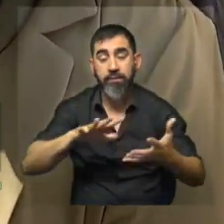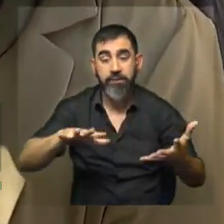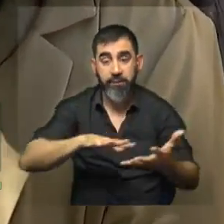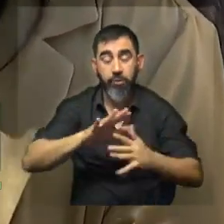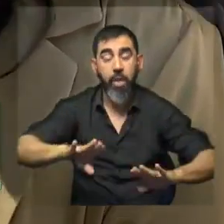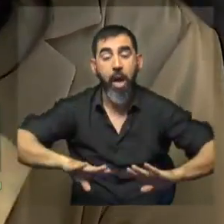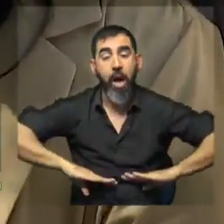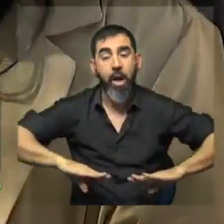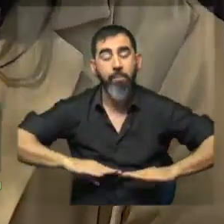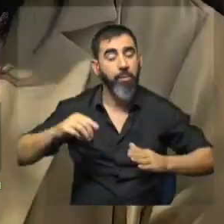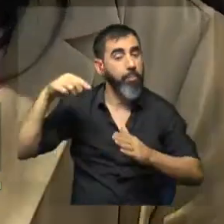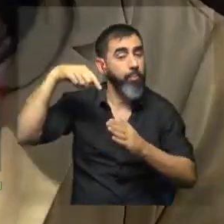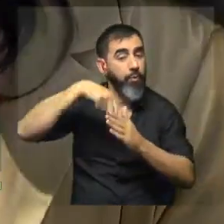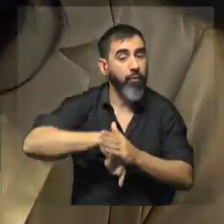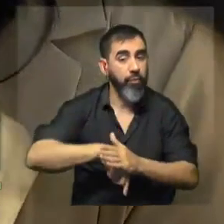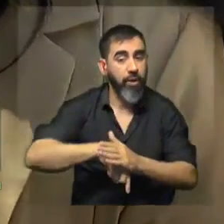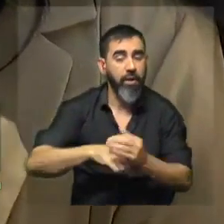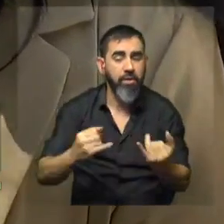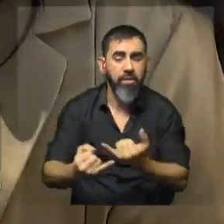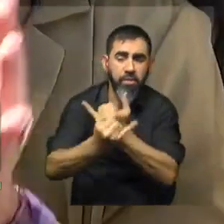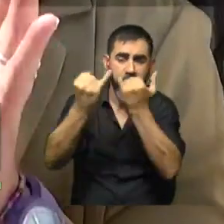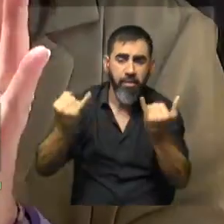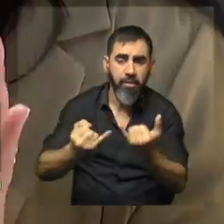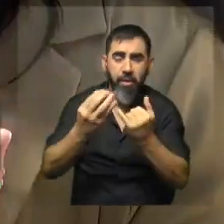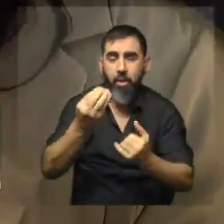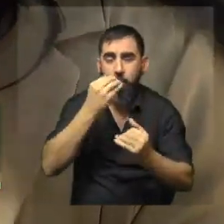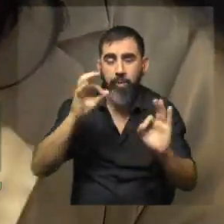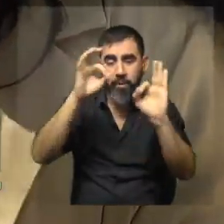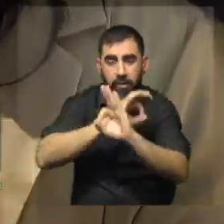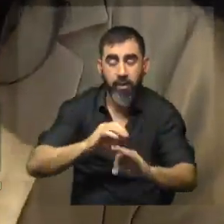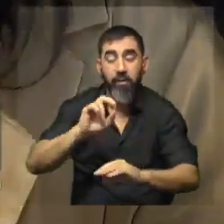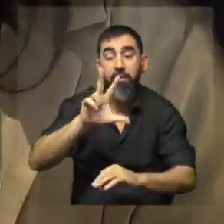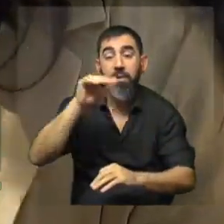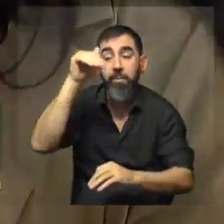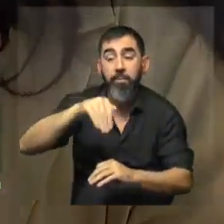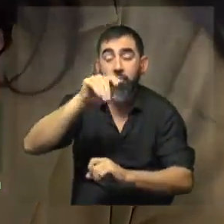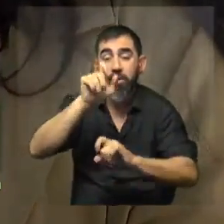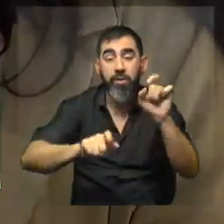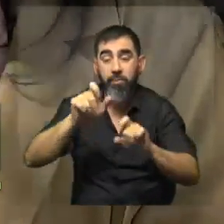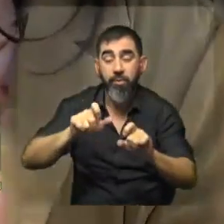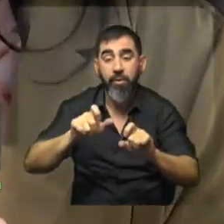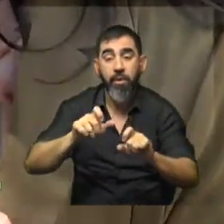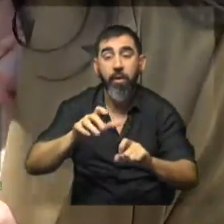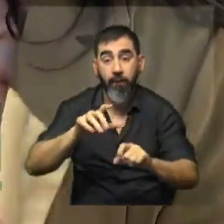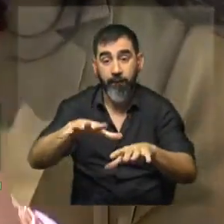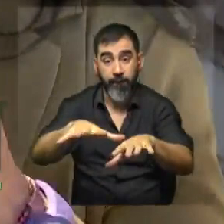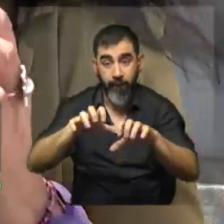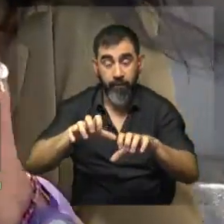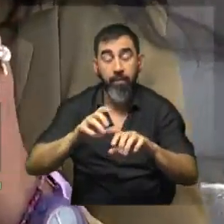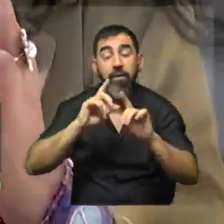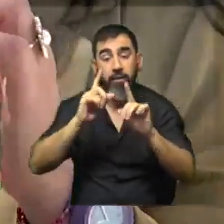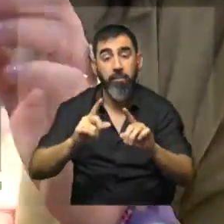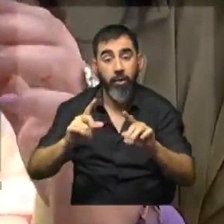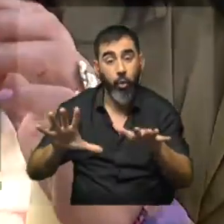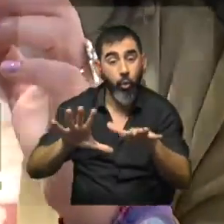de hambre extrema, o sea, pasan días sin alimentarse, y cercano a 3 millones de personas están viviendo en nuestro país, que también